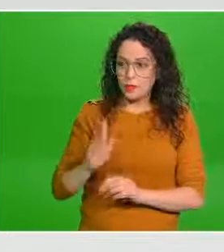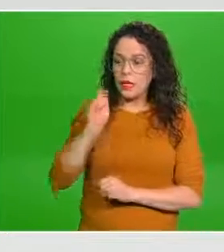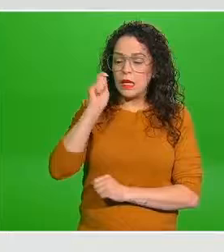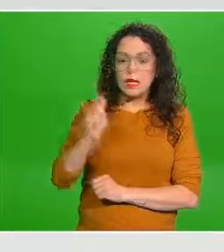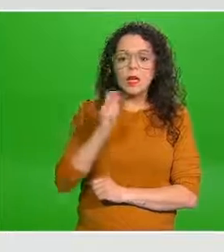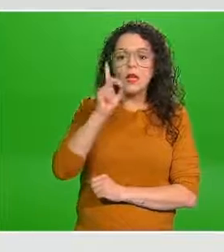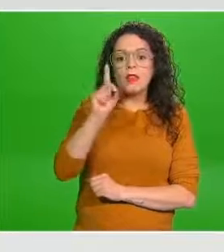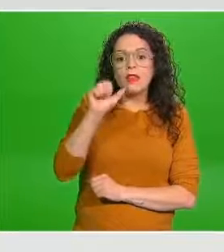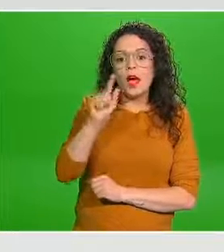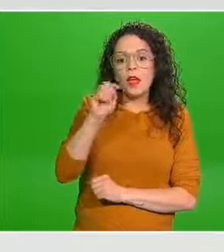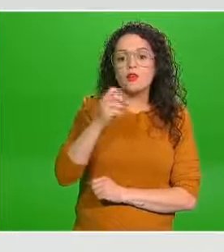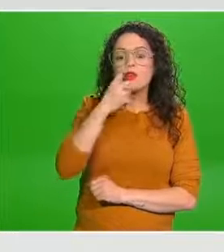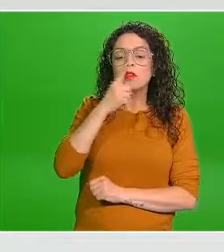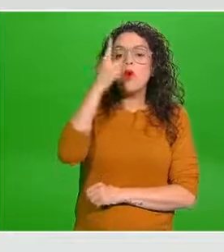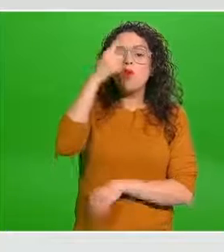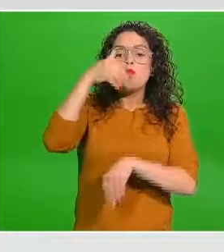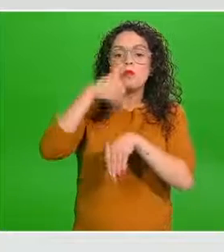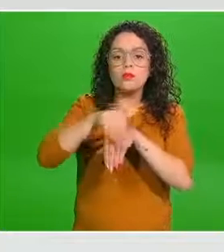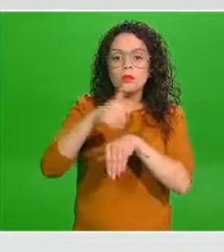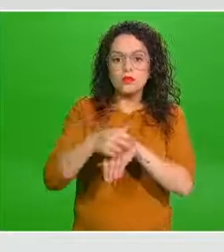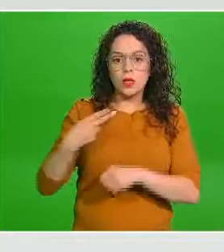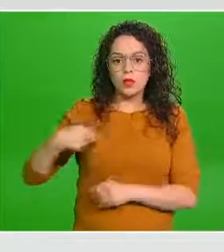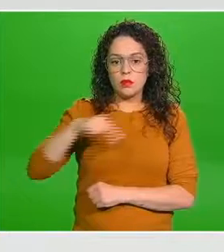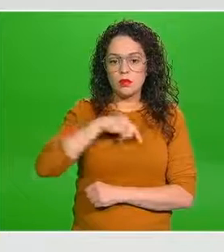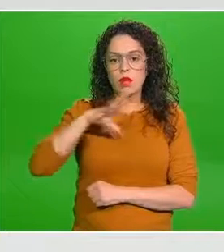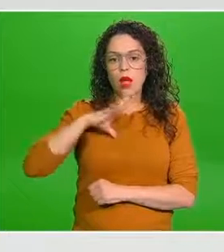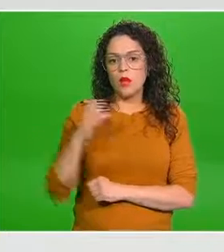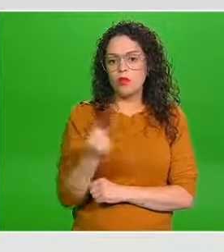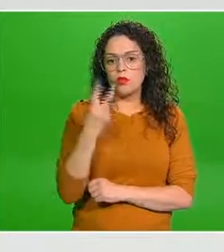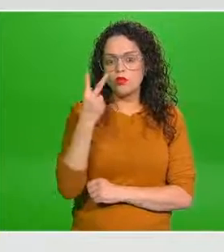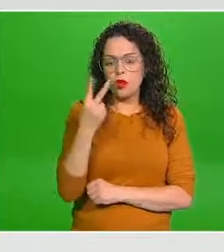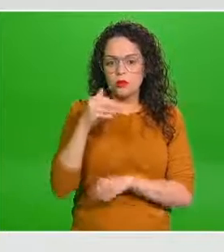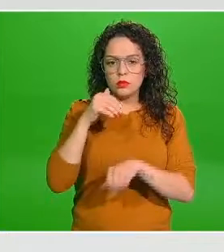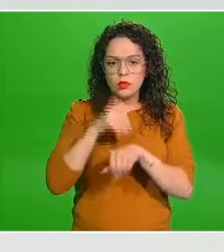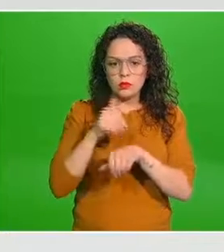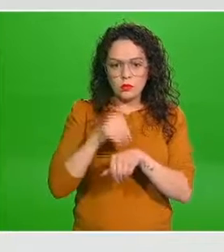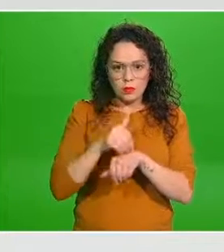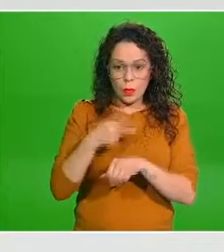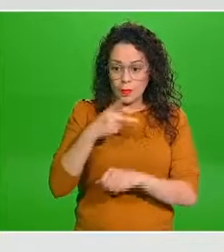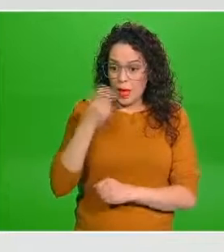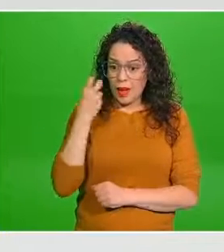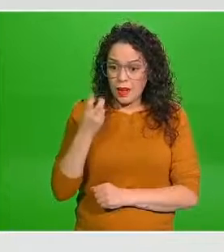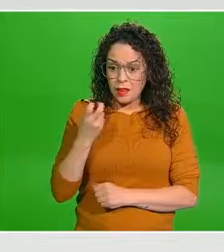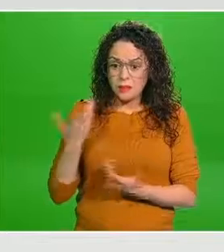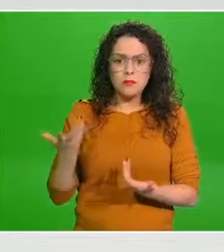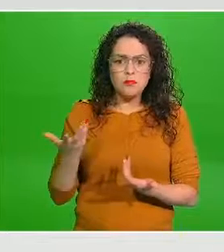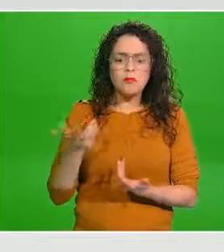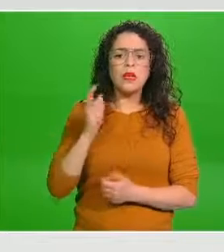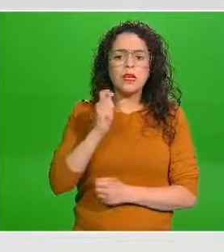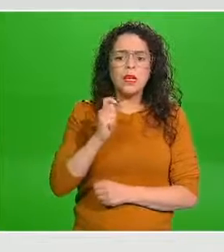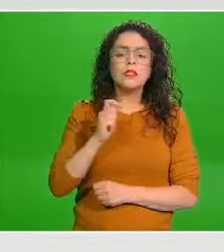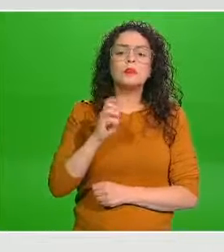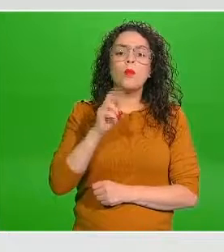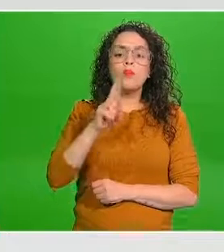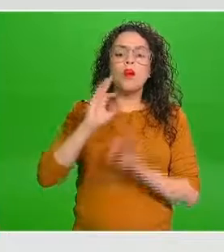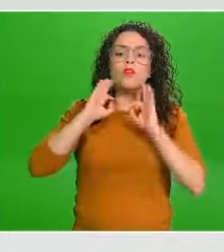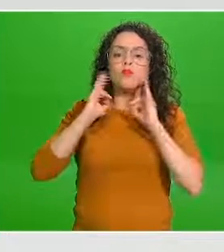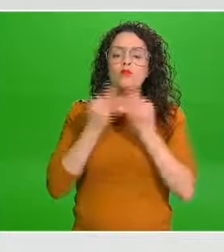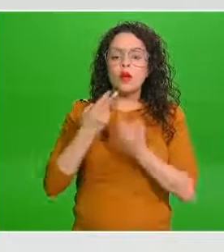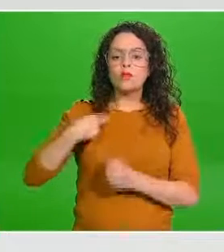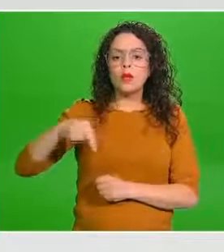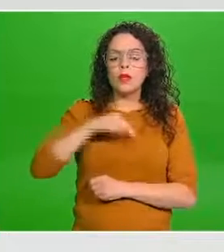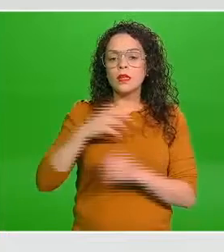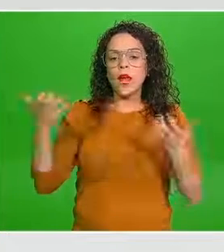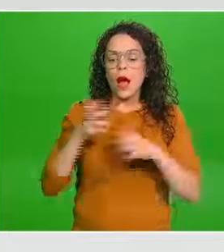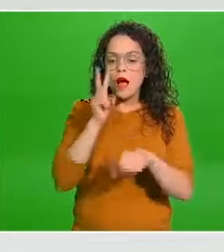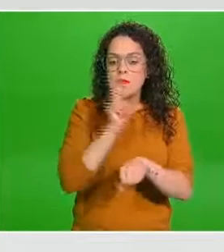dato de un dígito, nosotros mantenemos un dato de 2 dígitos, pero estos datos de 2 dígitos tiene que ver por el tipo de vigilancia que nosotros